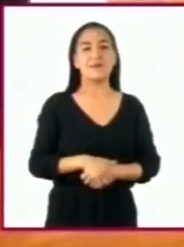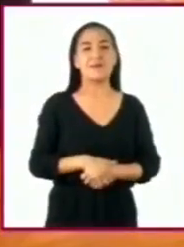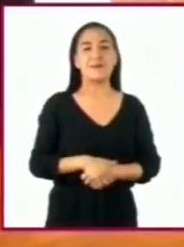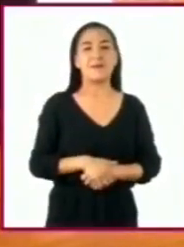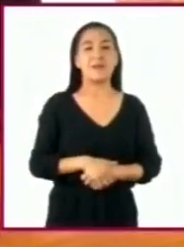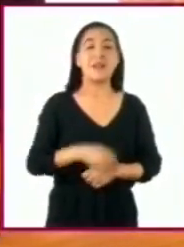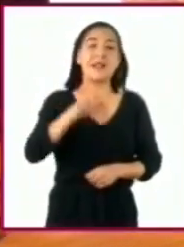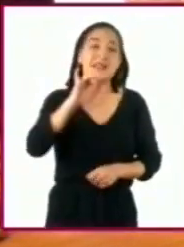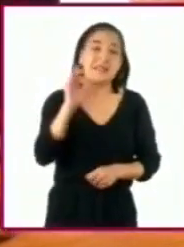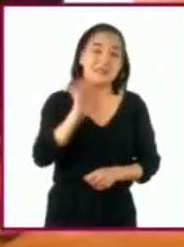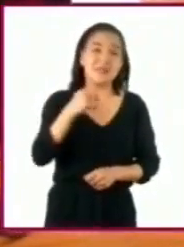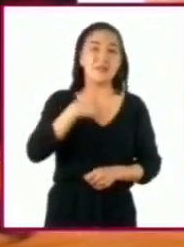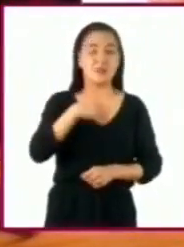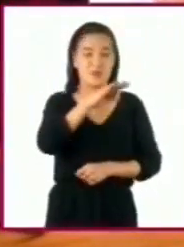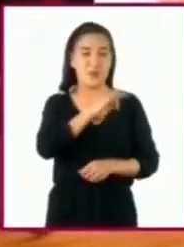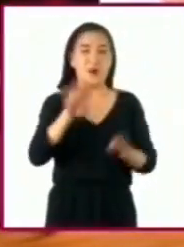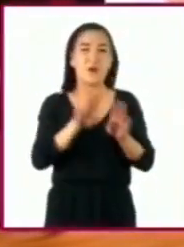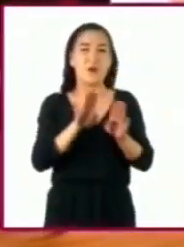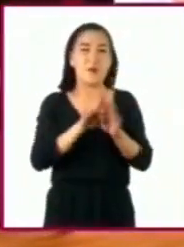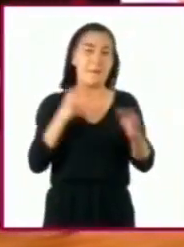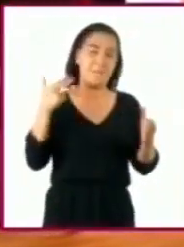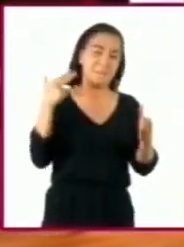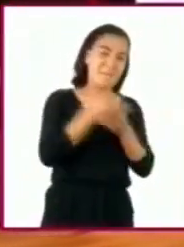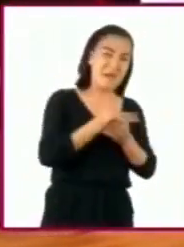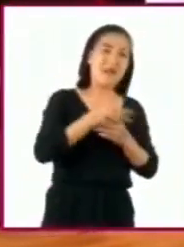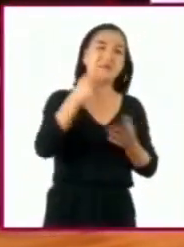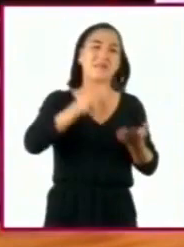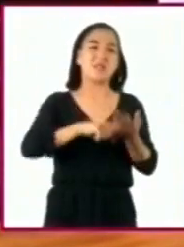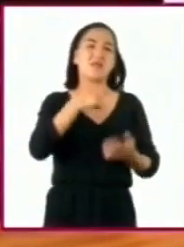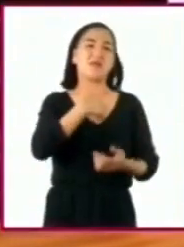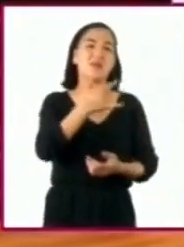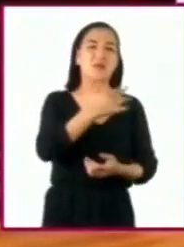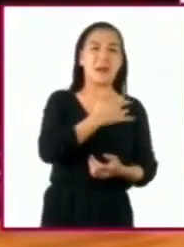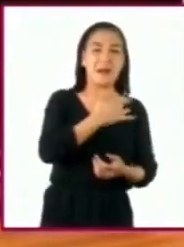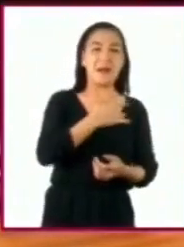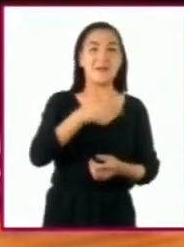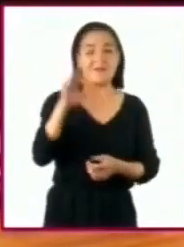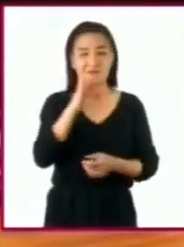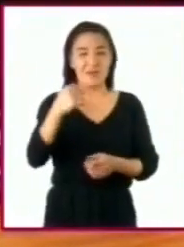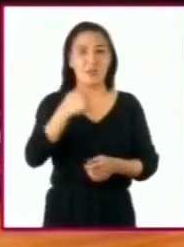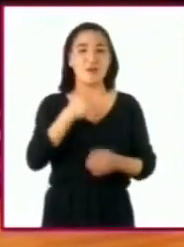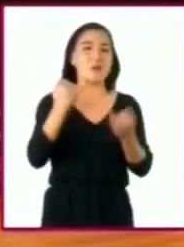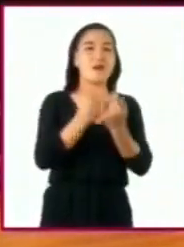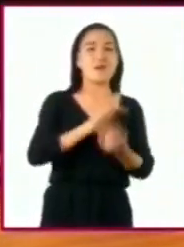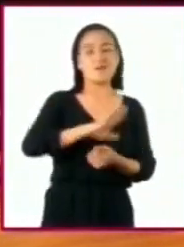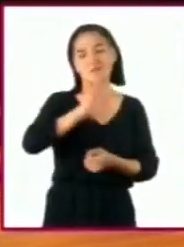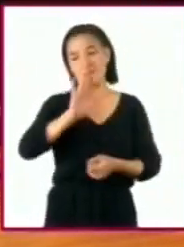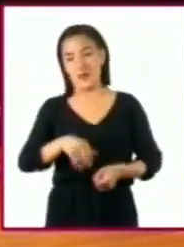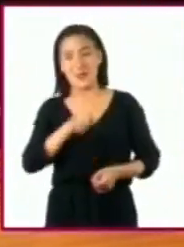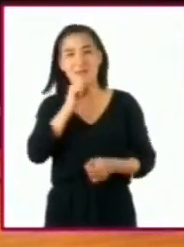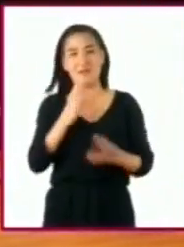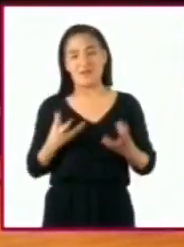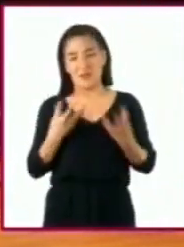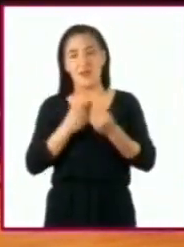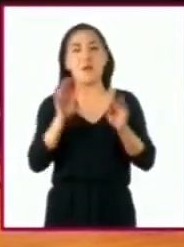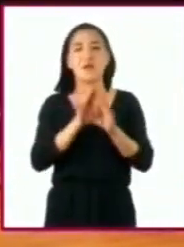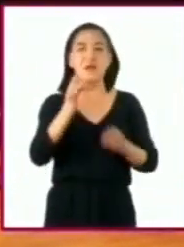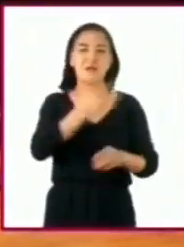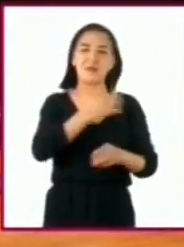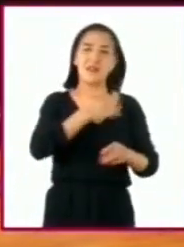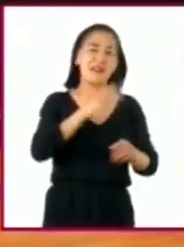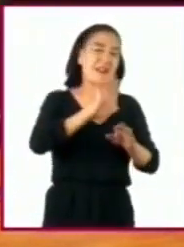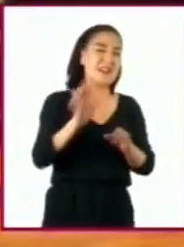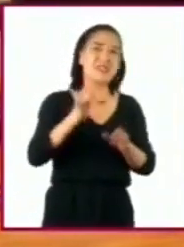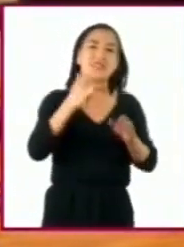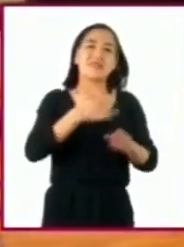Si pudiera matar mi corazón con el puñal del alba, si pudiera sin morirme con él, hundir mi corazón de siglos en las